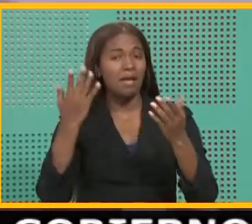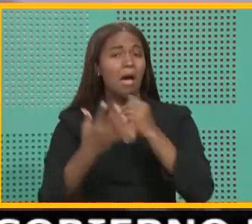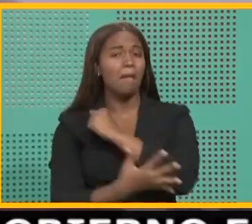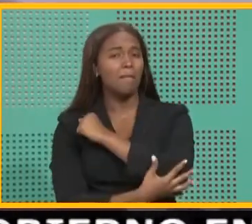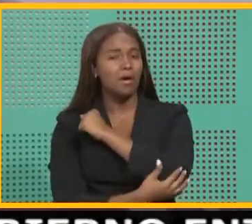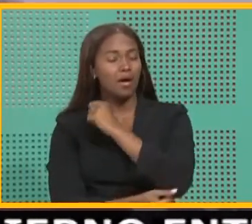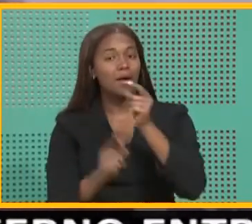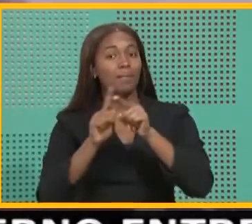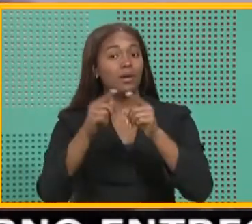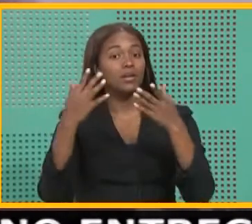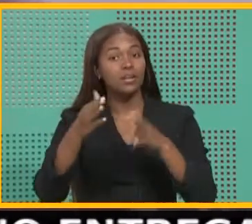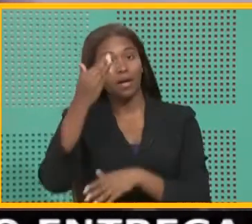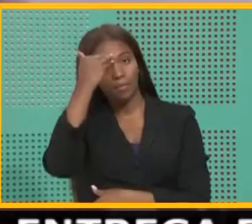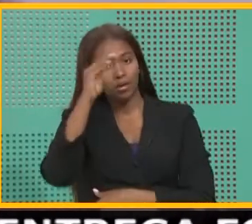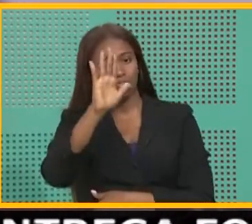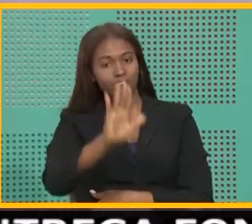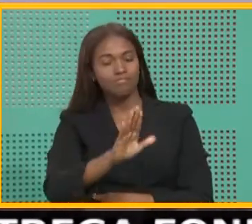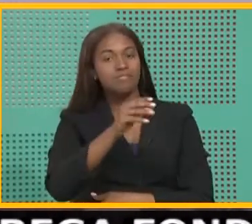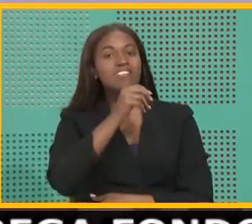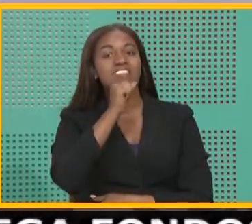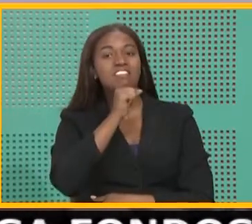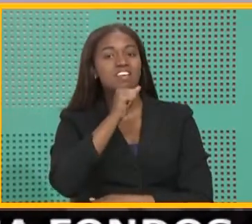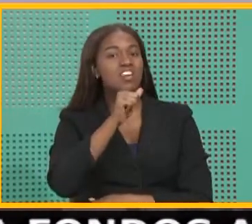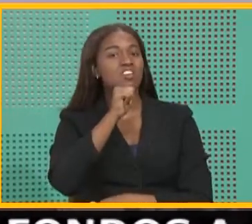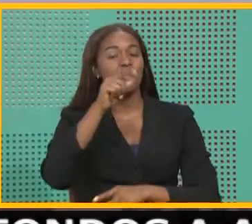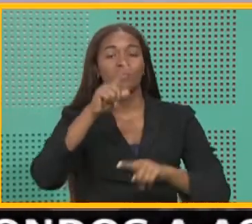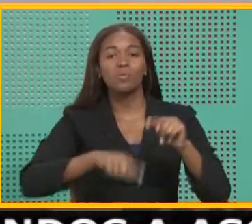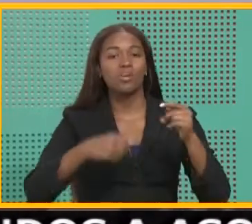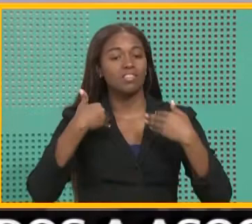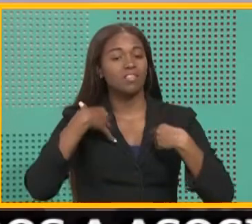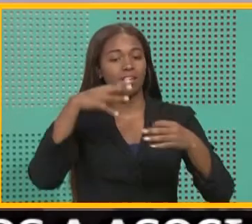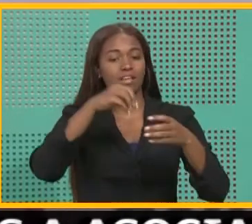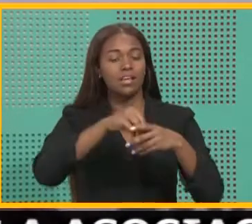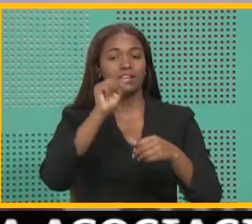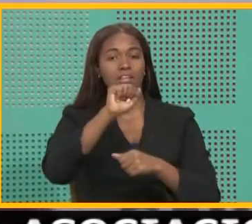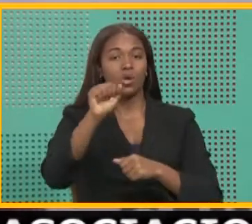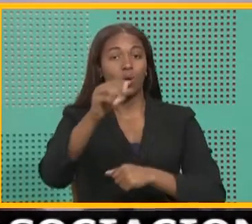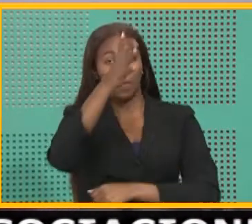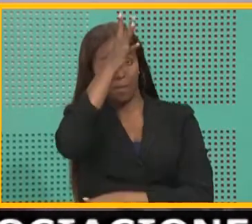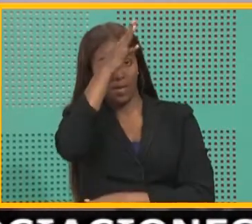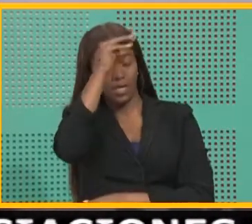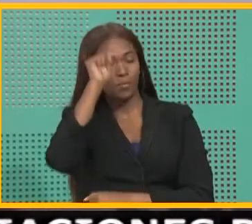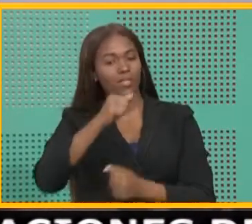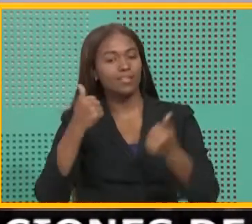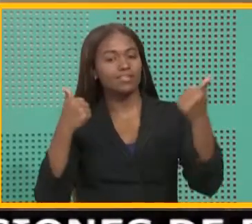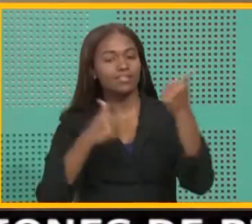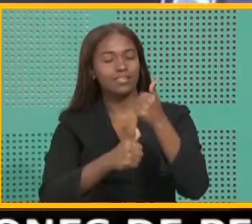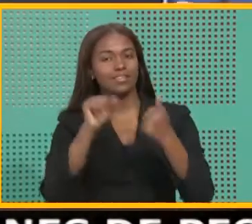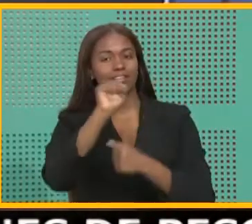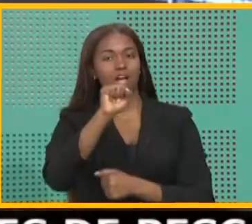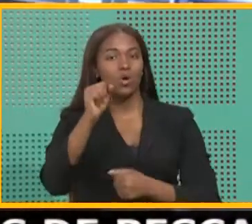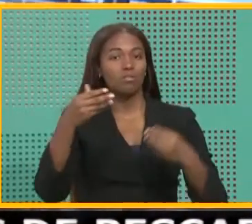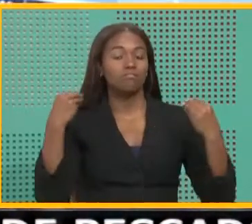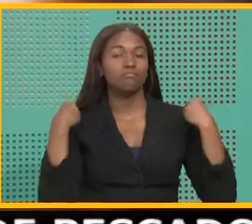ya por su edad no pueden tener el seguro de sus padres, tengan el seguro subsidiado de salud.